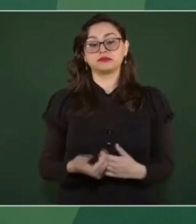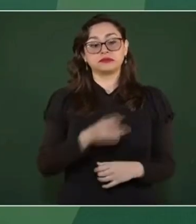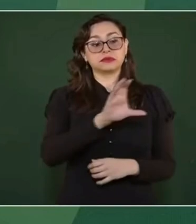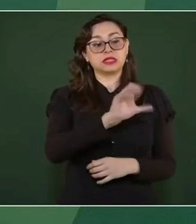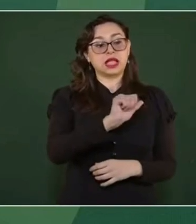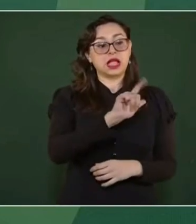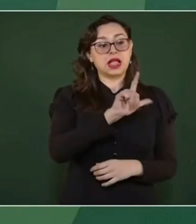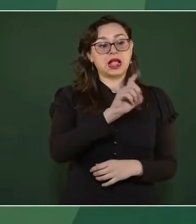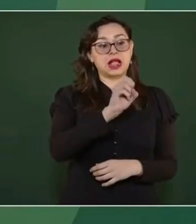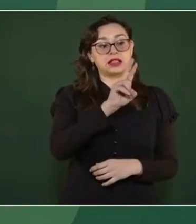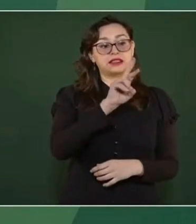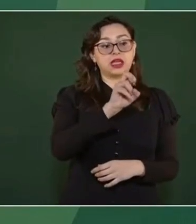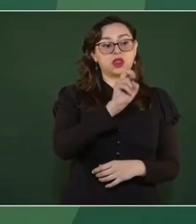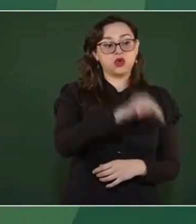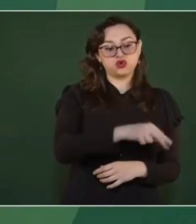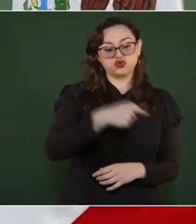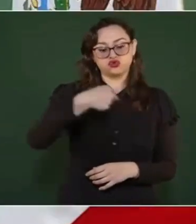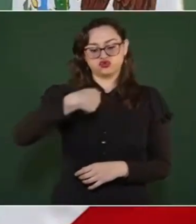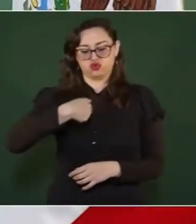del